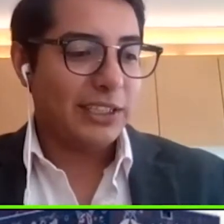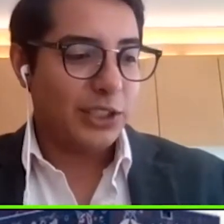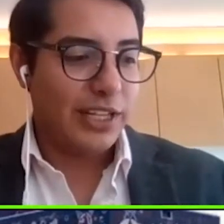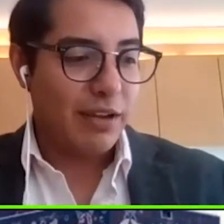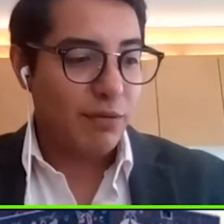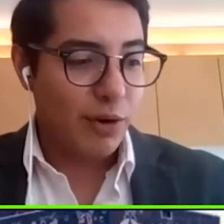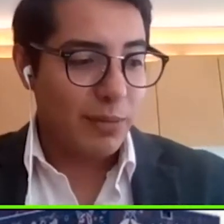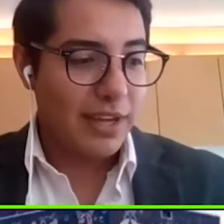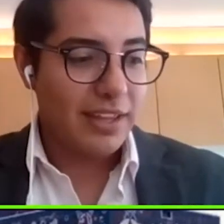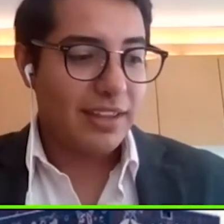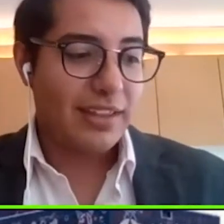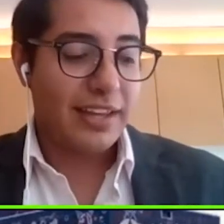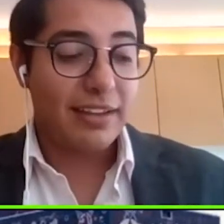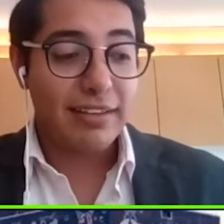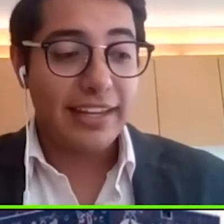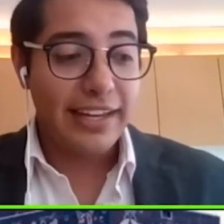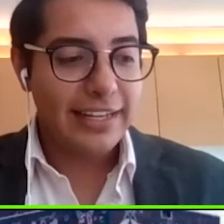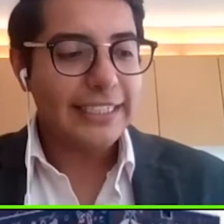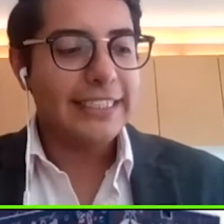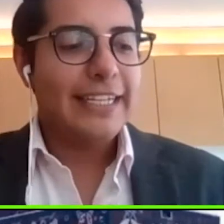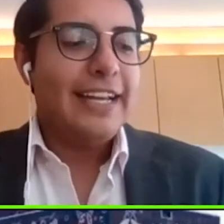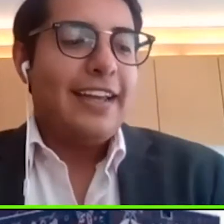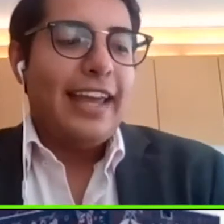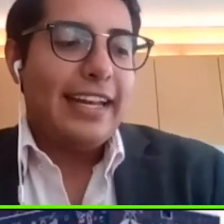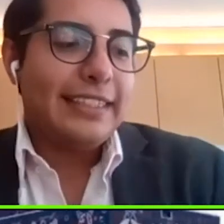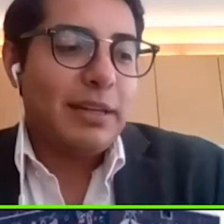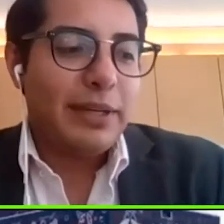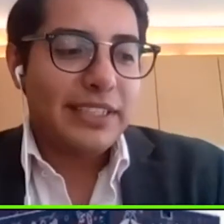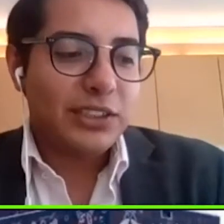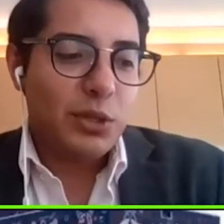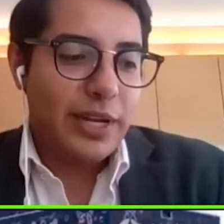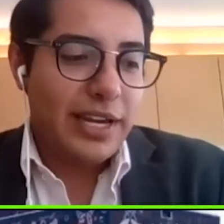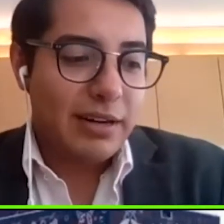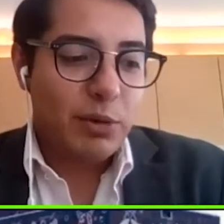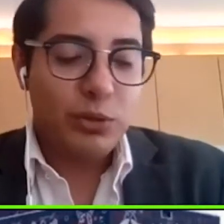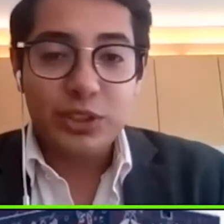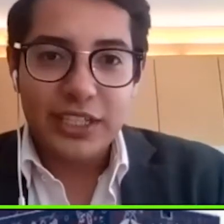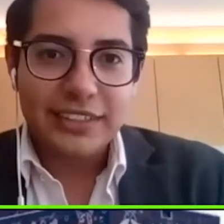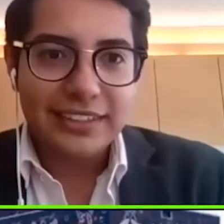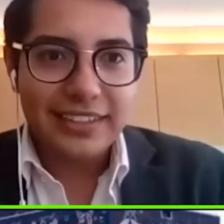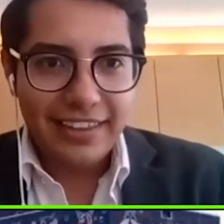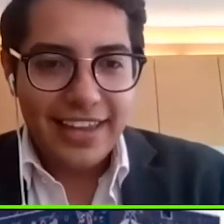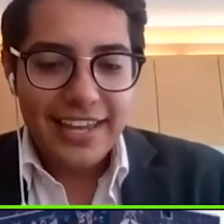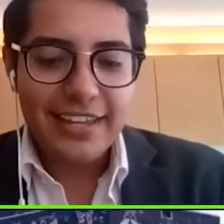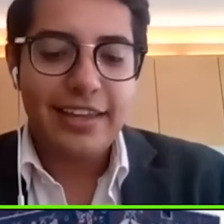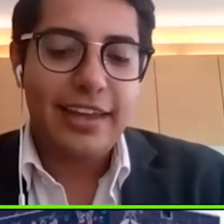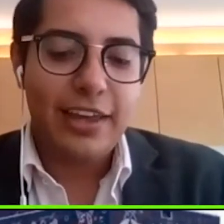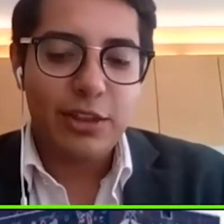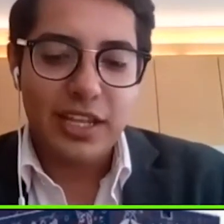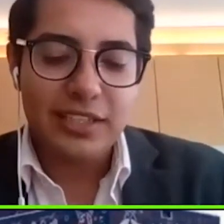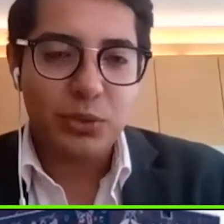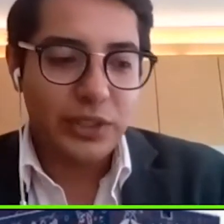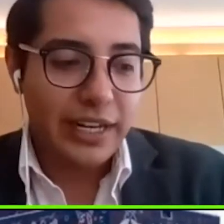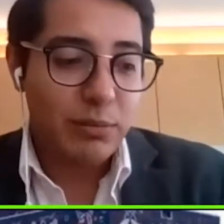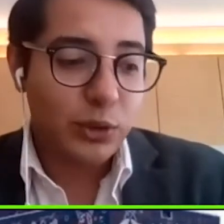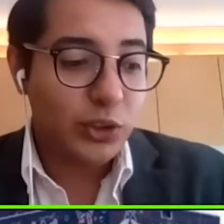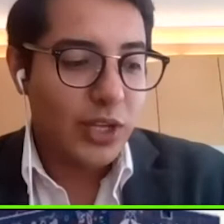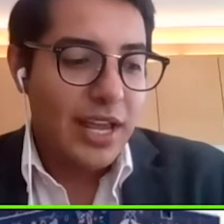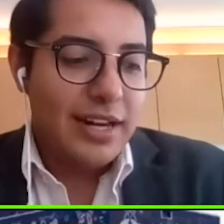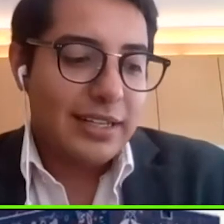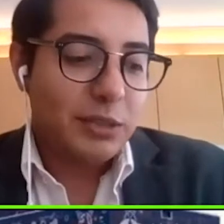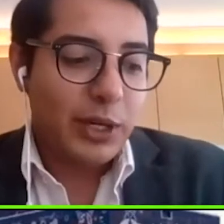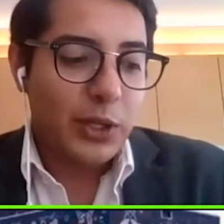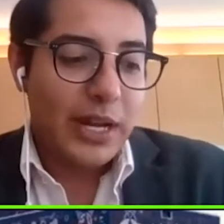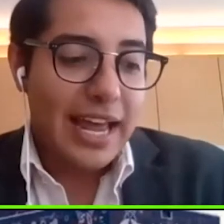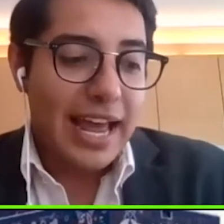la presentación del informe de GIRE, en esta mesa sobre reproducción asistida, donde